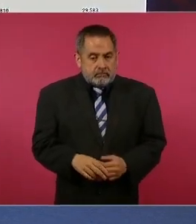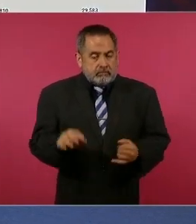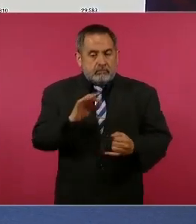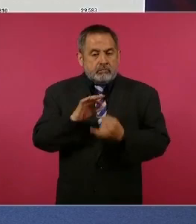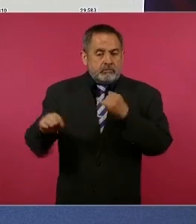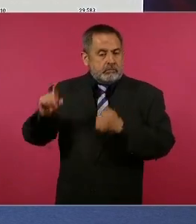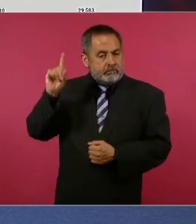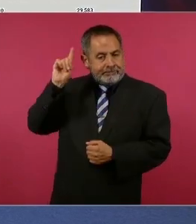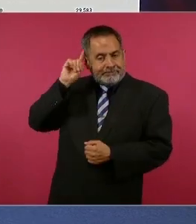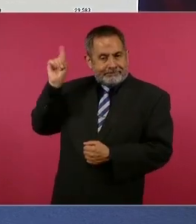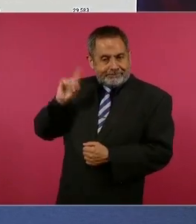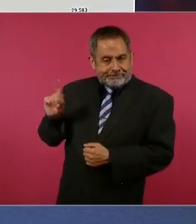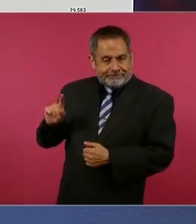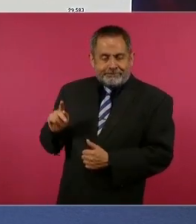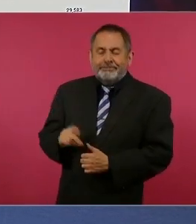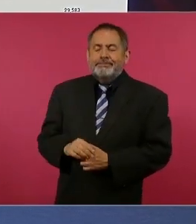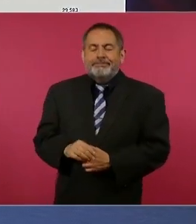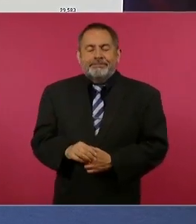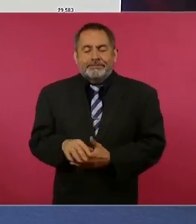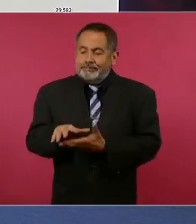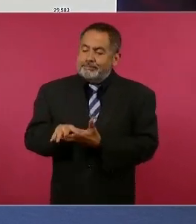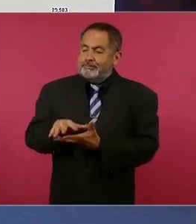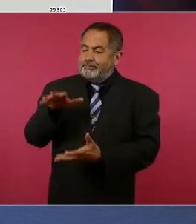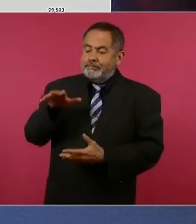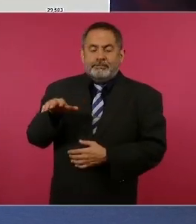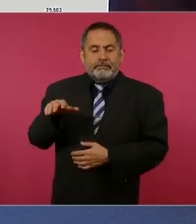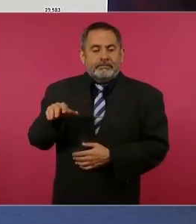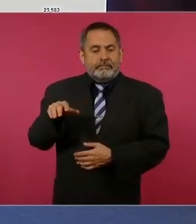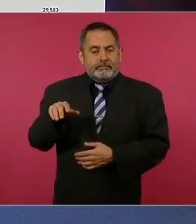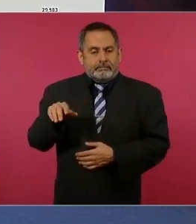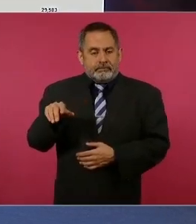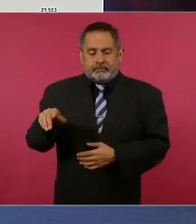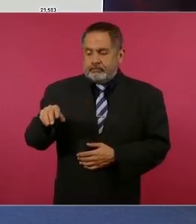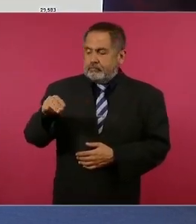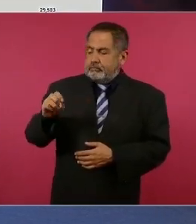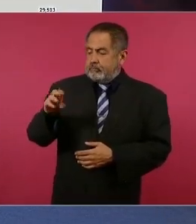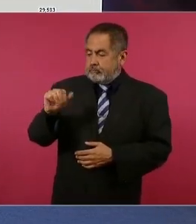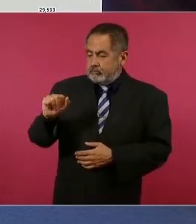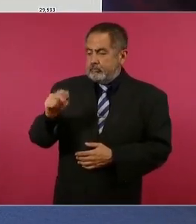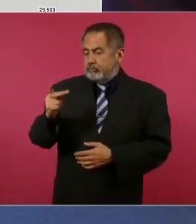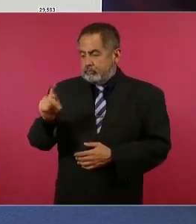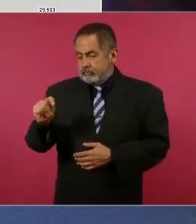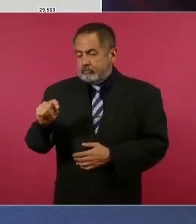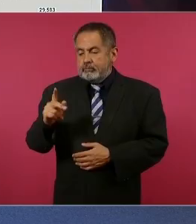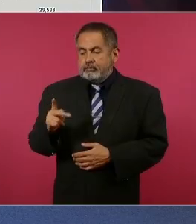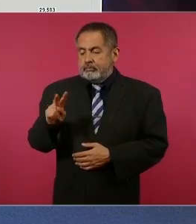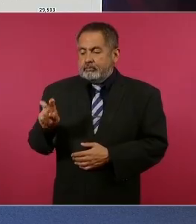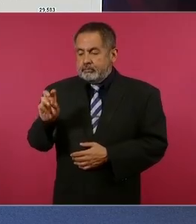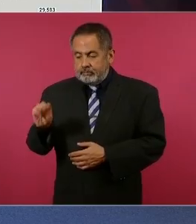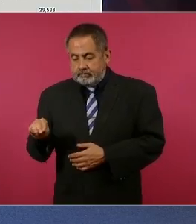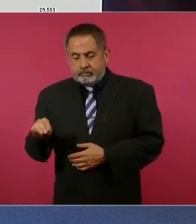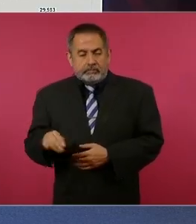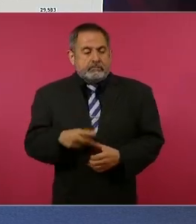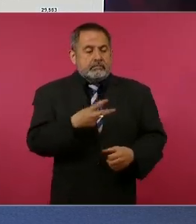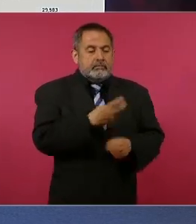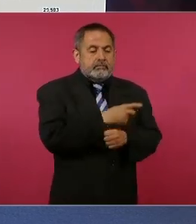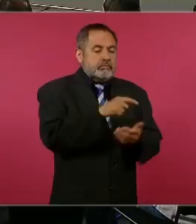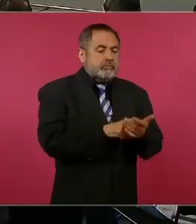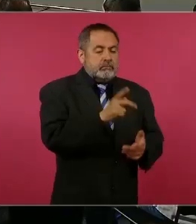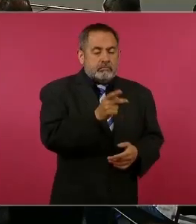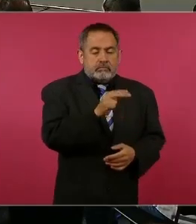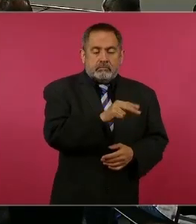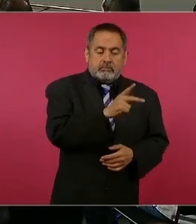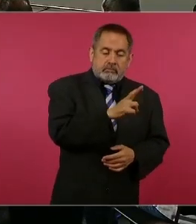Finalmente, Zacatecas, por mayoría, Morena, PT, Verde y primera minoría, PAN, PRI,